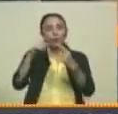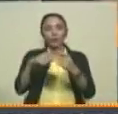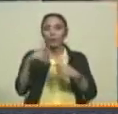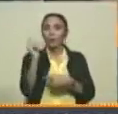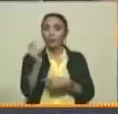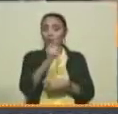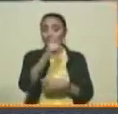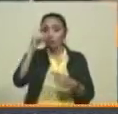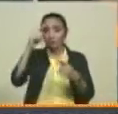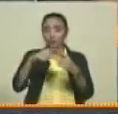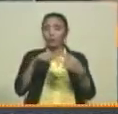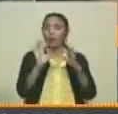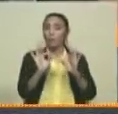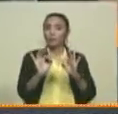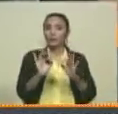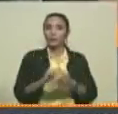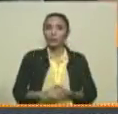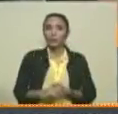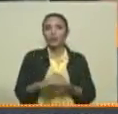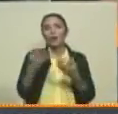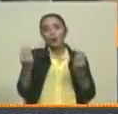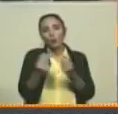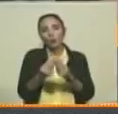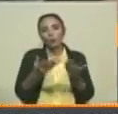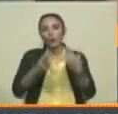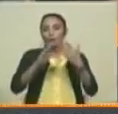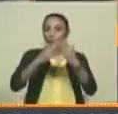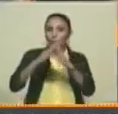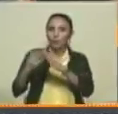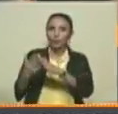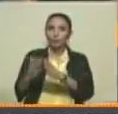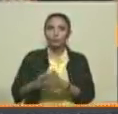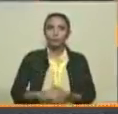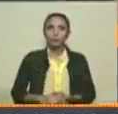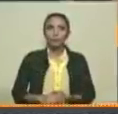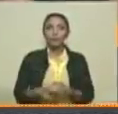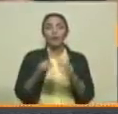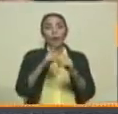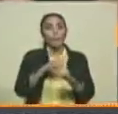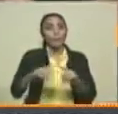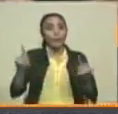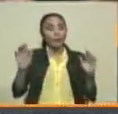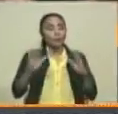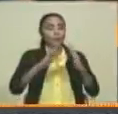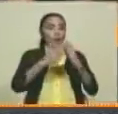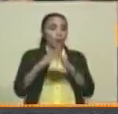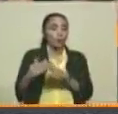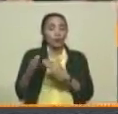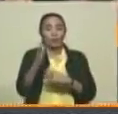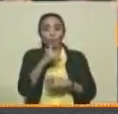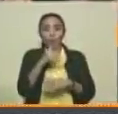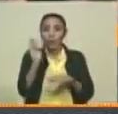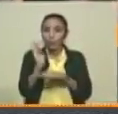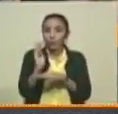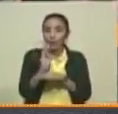también con la comunidad. Pero eso no es suficiente si la comuna no gobierna el territorio y cuida la